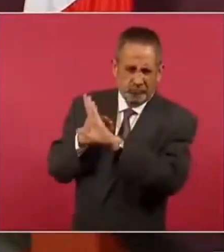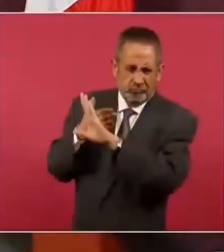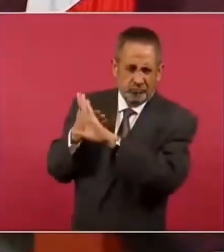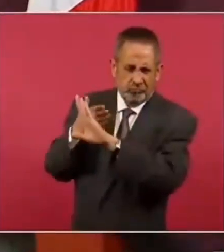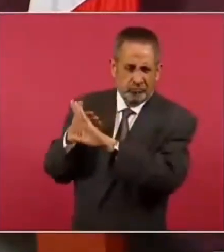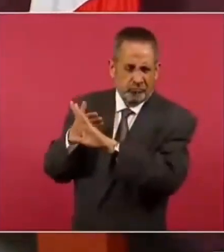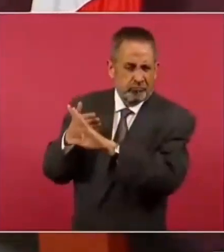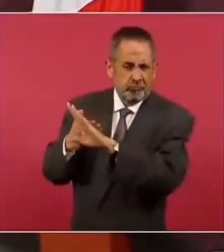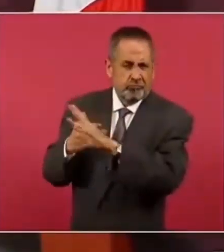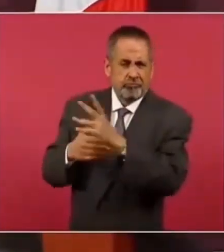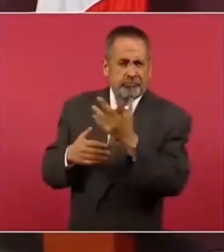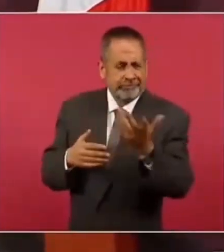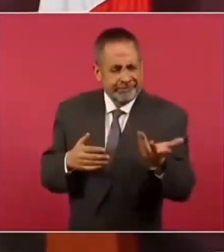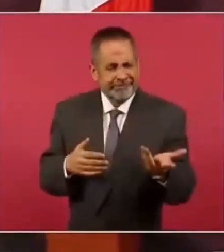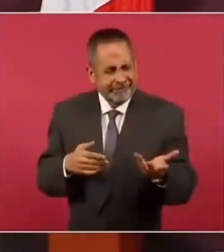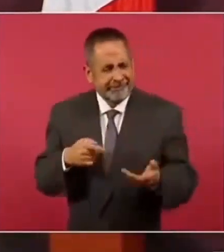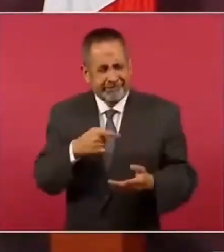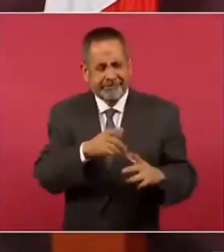de César Cárdenas.